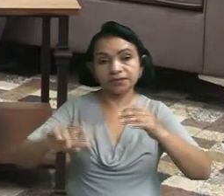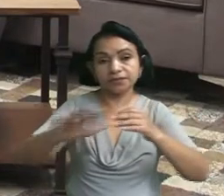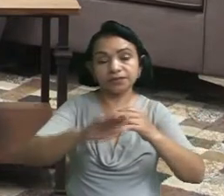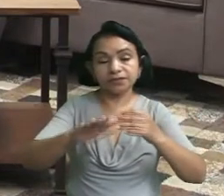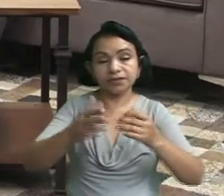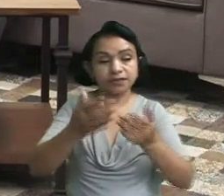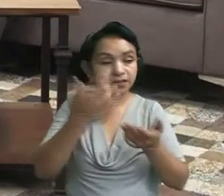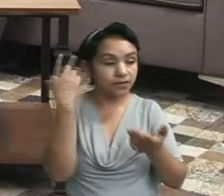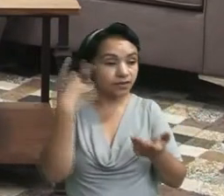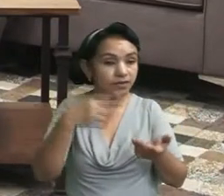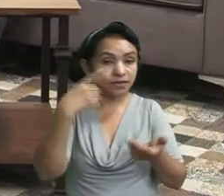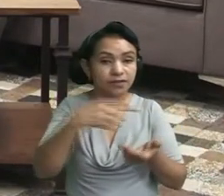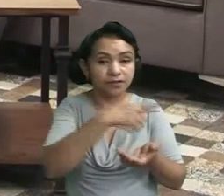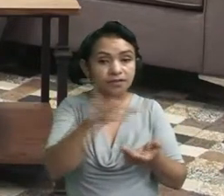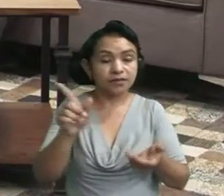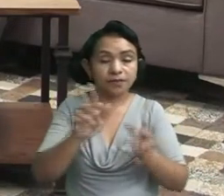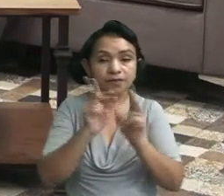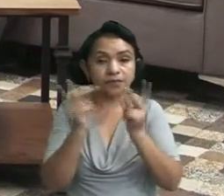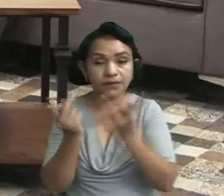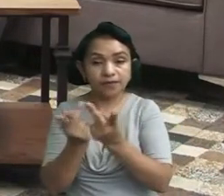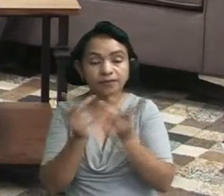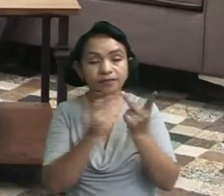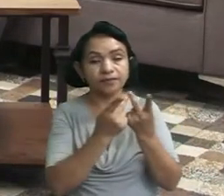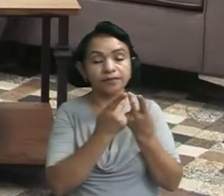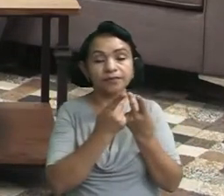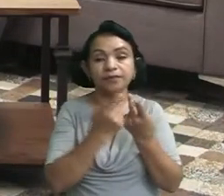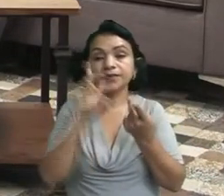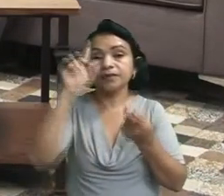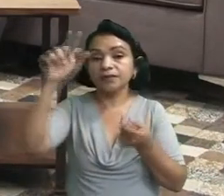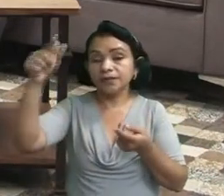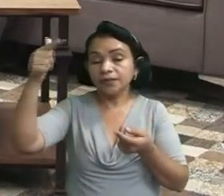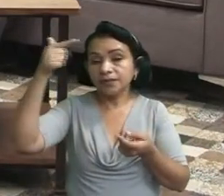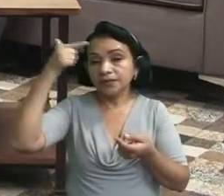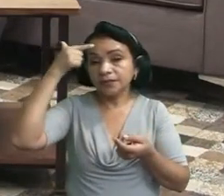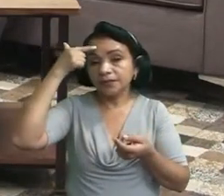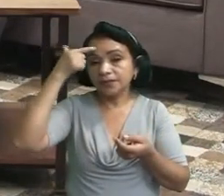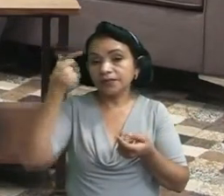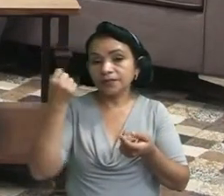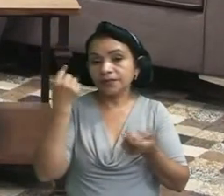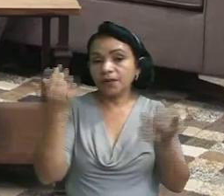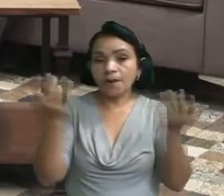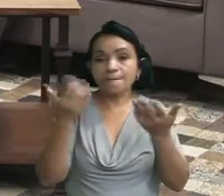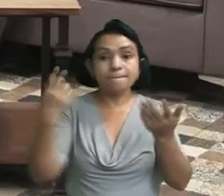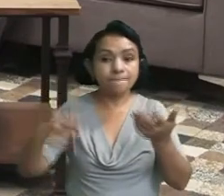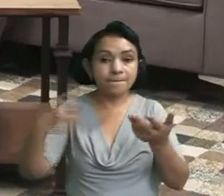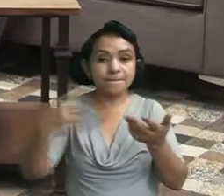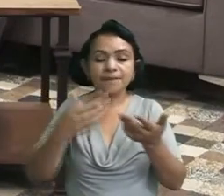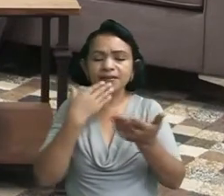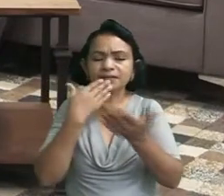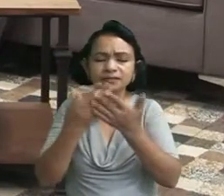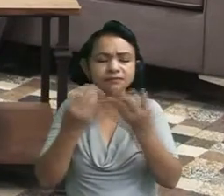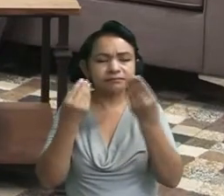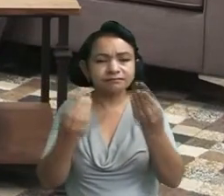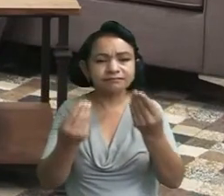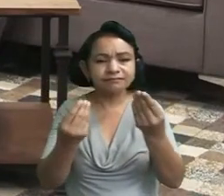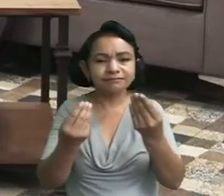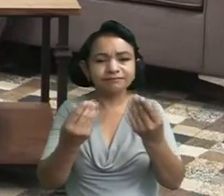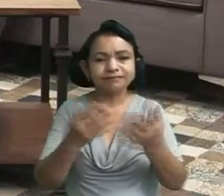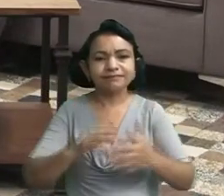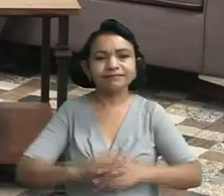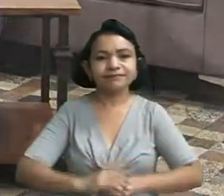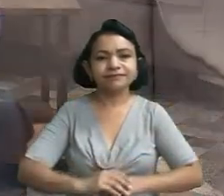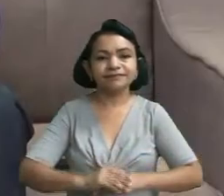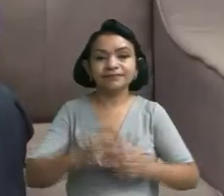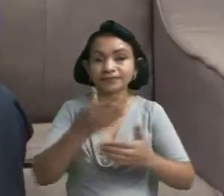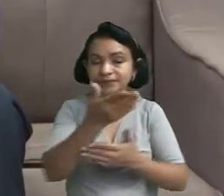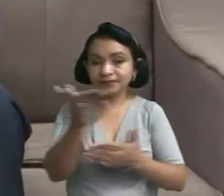del pueblo y de los movimientos y de los gremios sociales que en el gobierno y su política se entiende como restitución de derechos. Muchísimas gracias. A la orden.